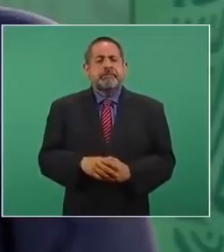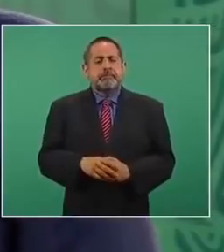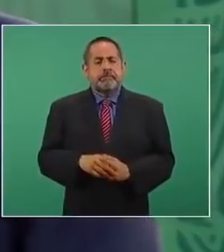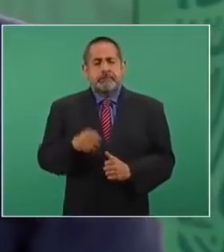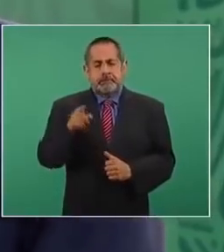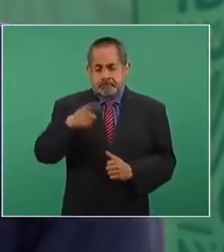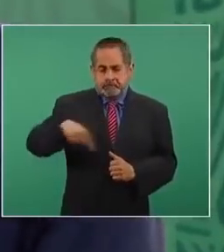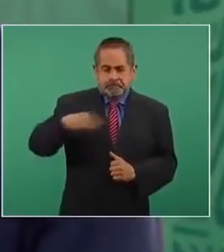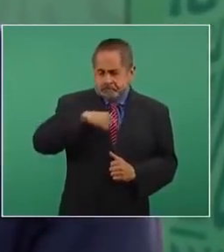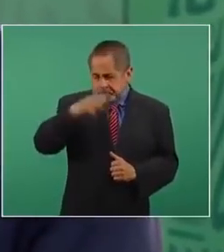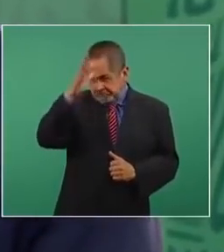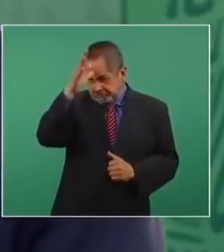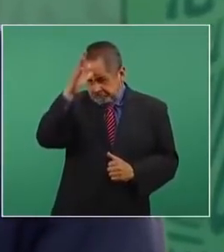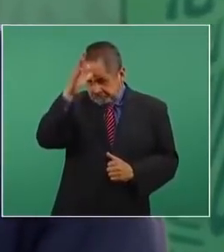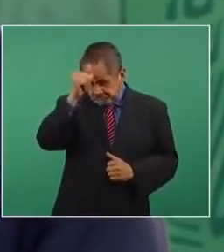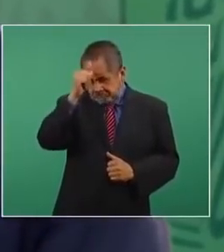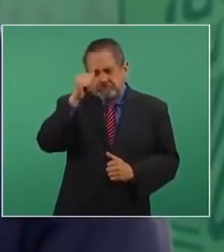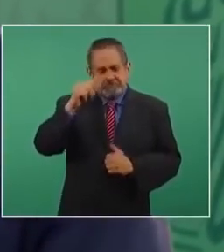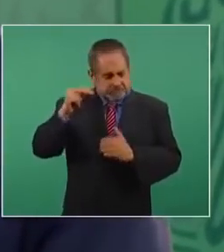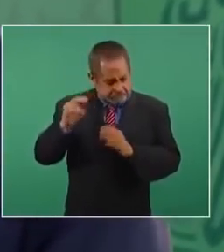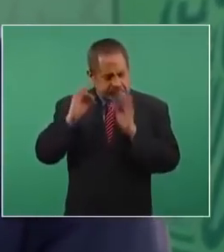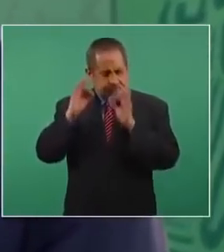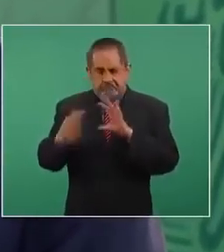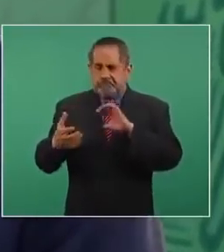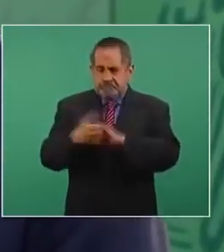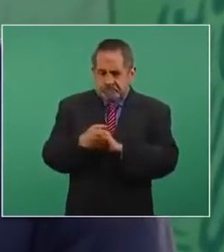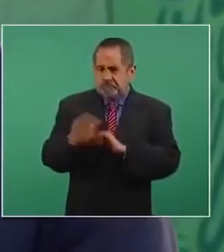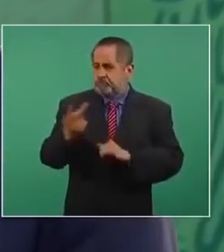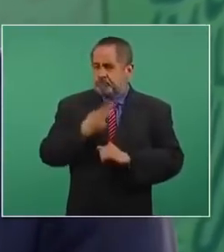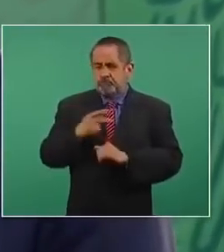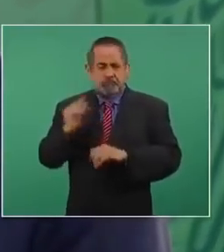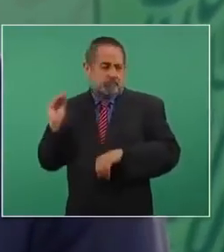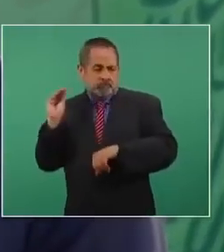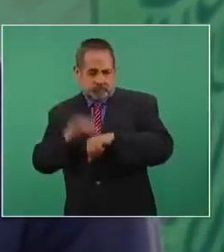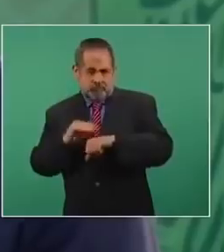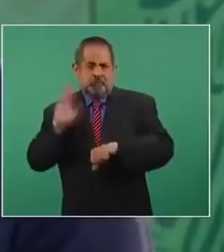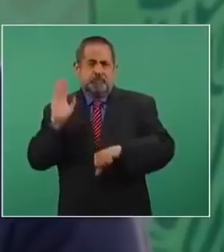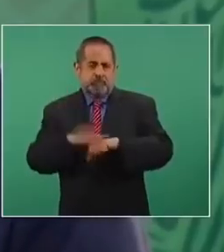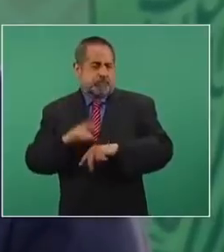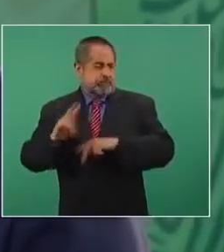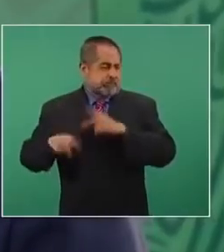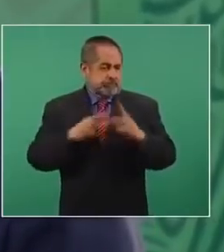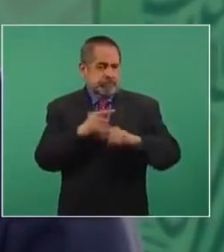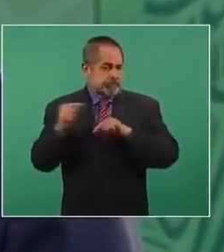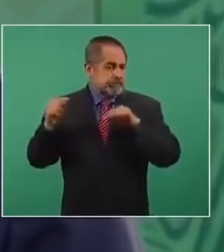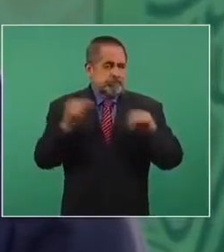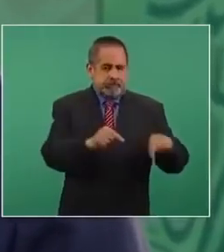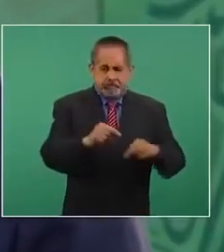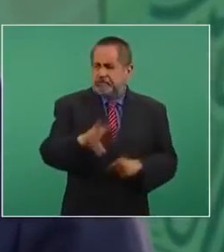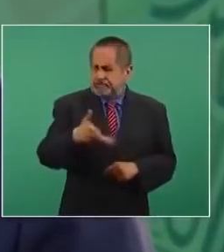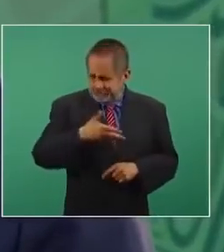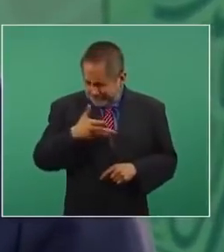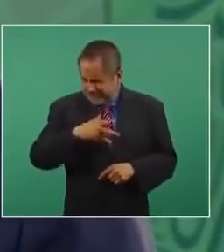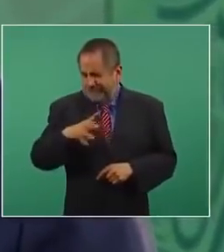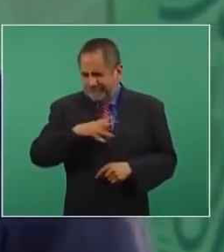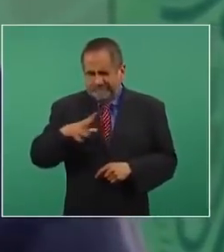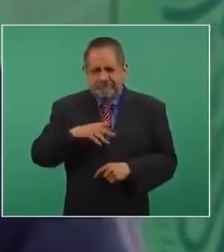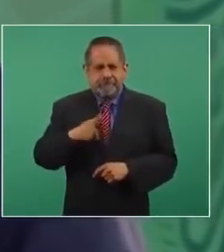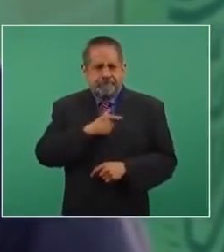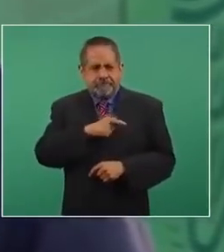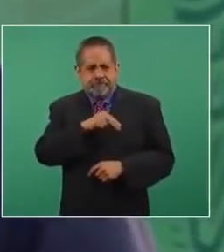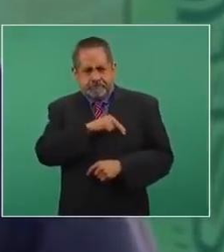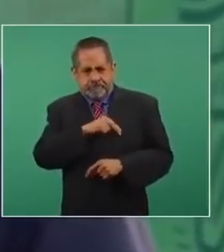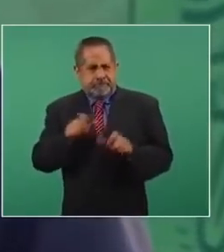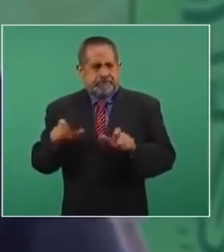se acordó de que vamos a reforzar, aunque hay presencia, pero se